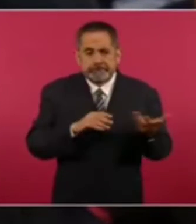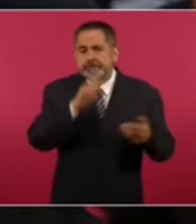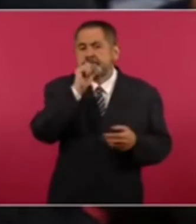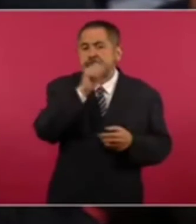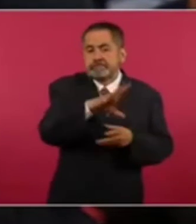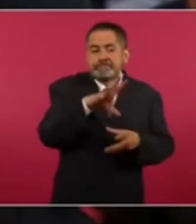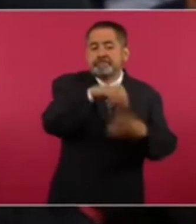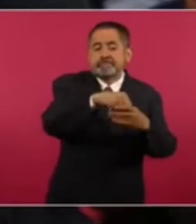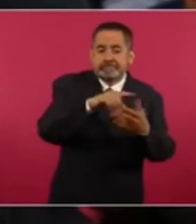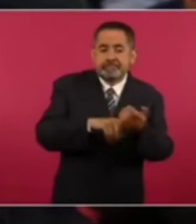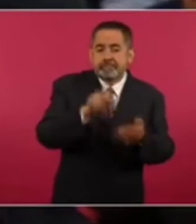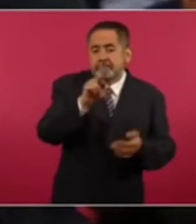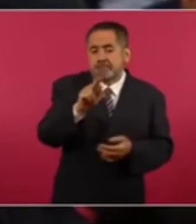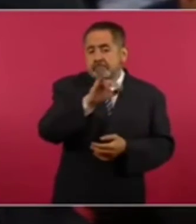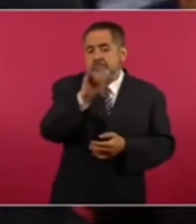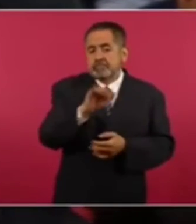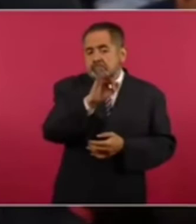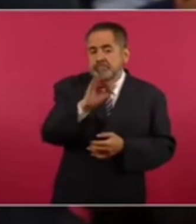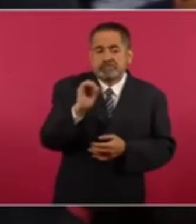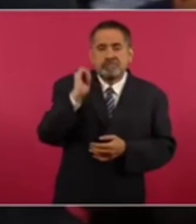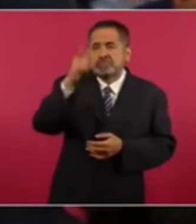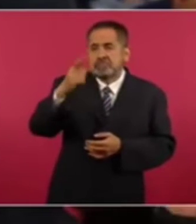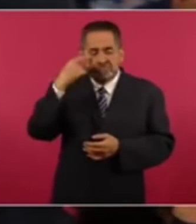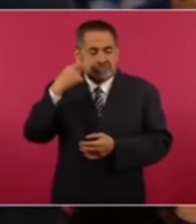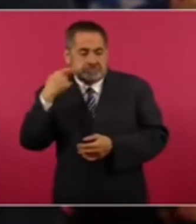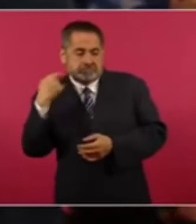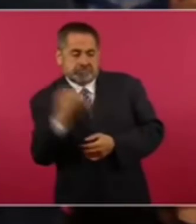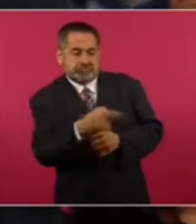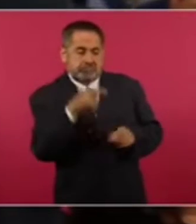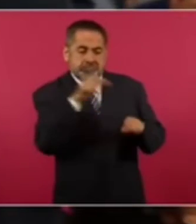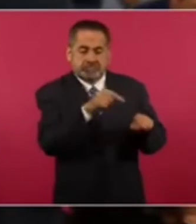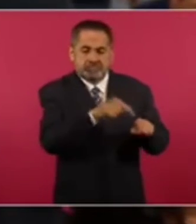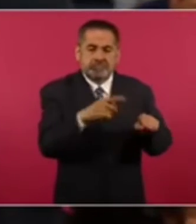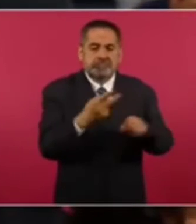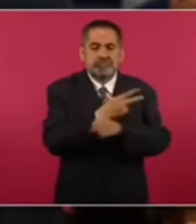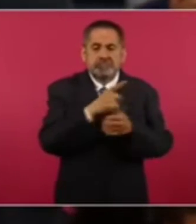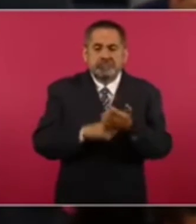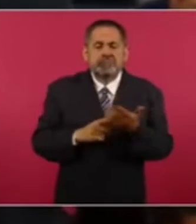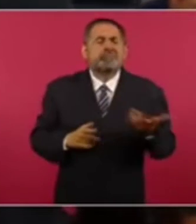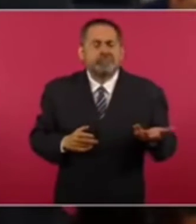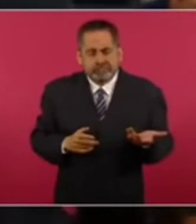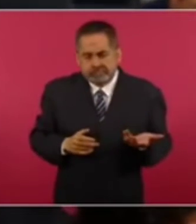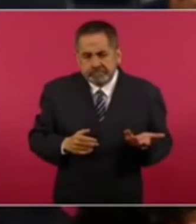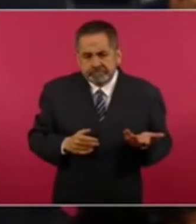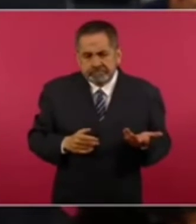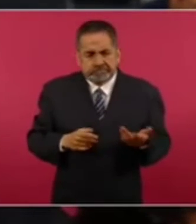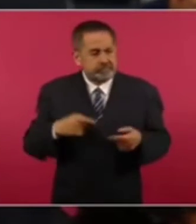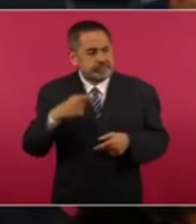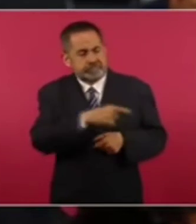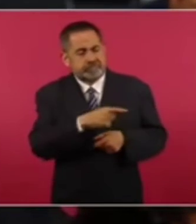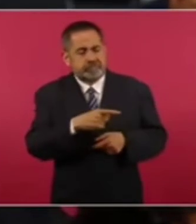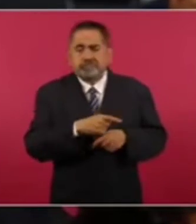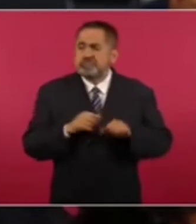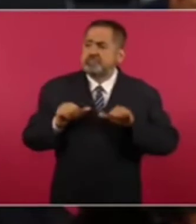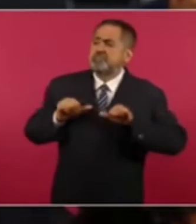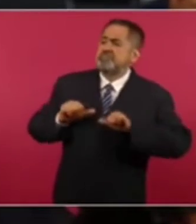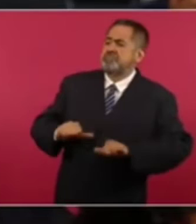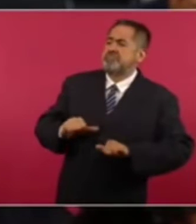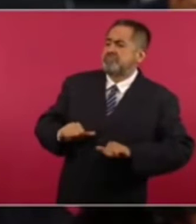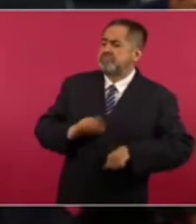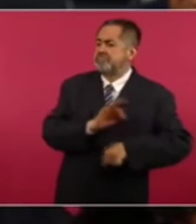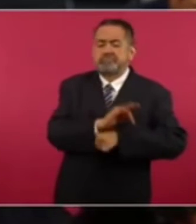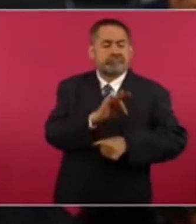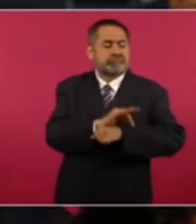participa el Poder Judicial, no se ha puesto mucho el ojo público sobre este otro poder que genera impunidad.